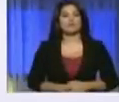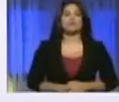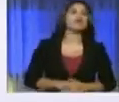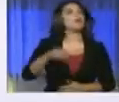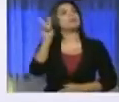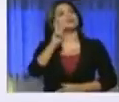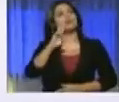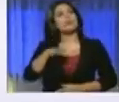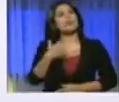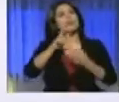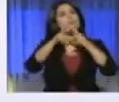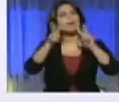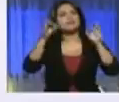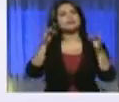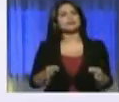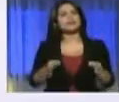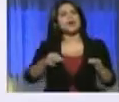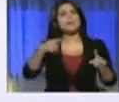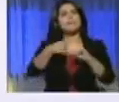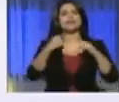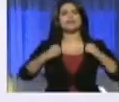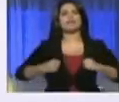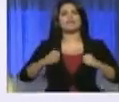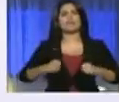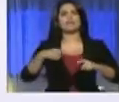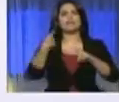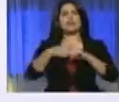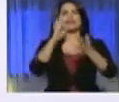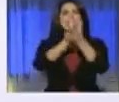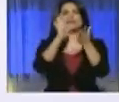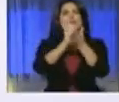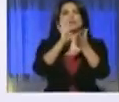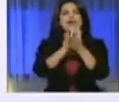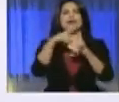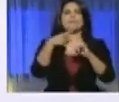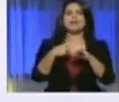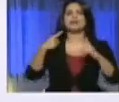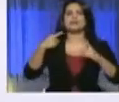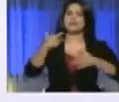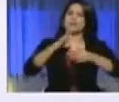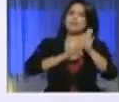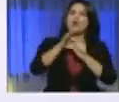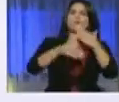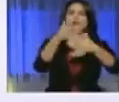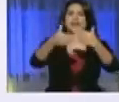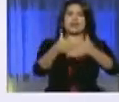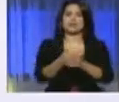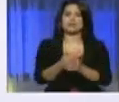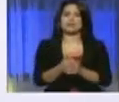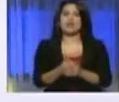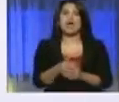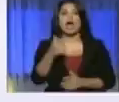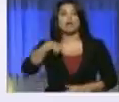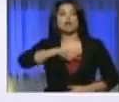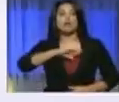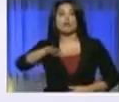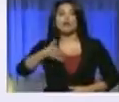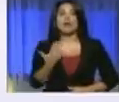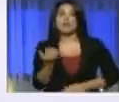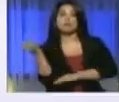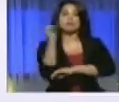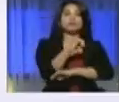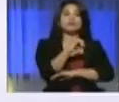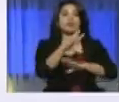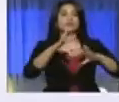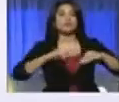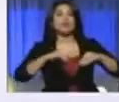triunfe la paz, la estabilidad, la tranquilidad, la prosperidad, y derrotemos todos los planes de violencia